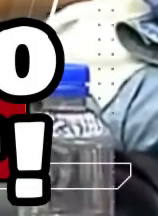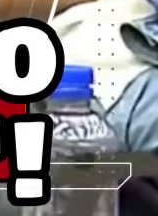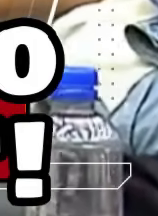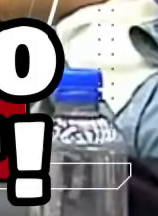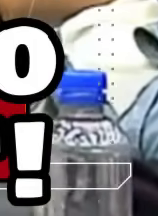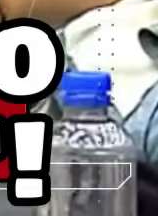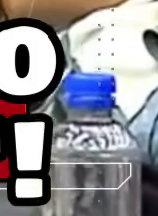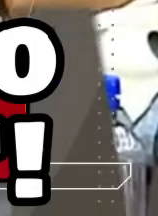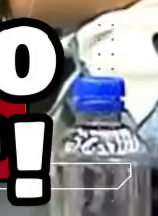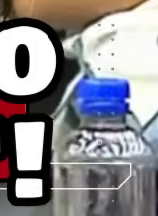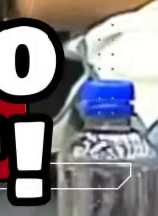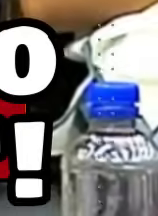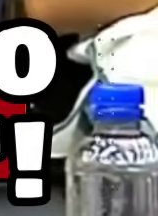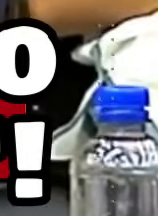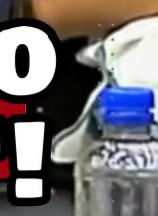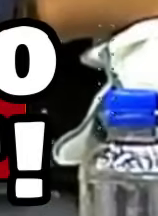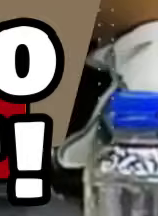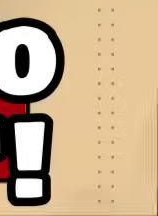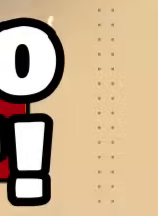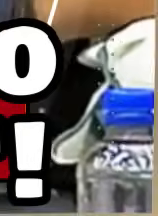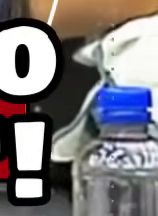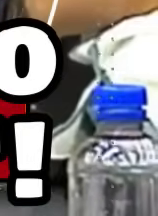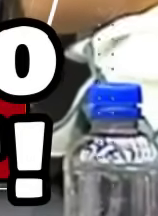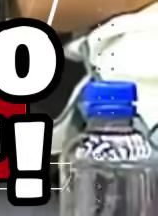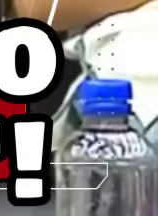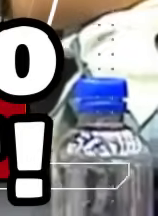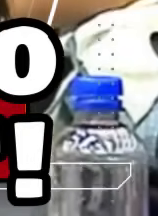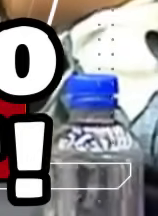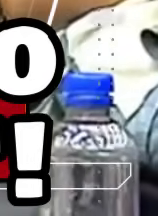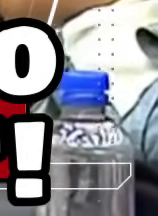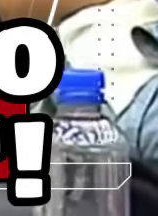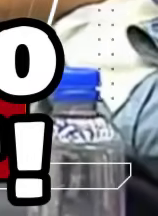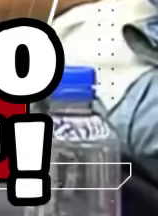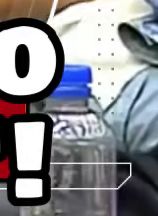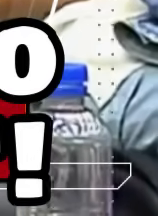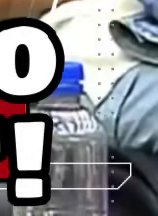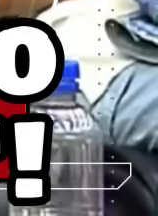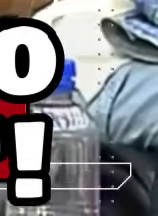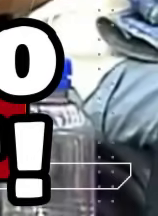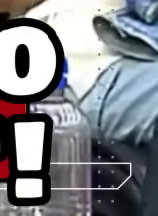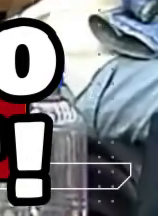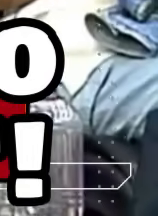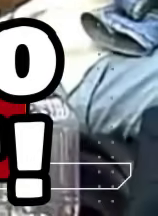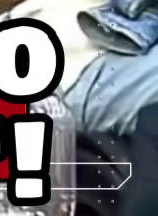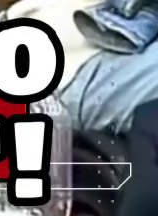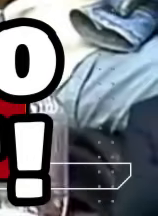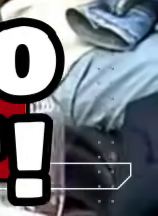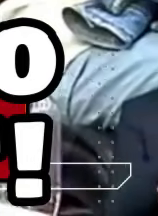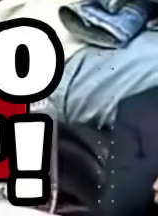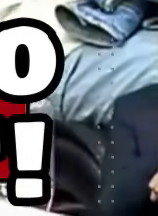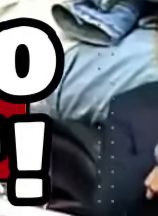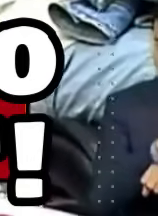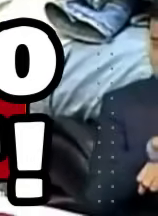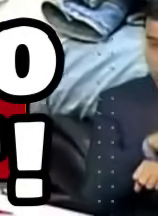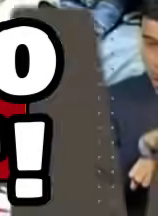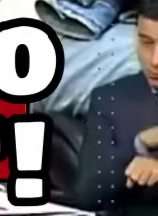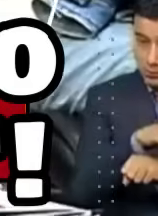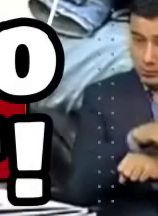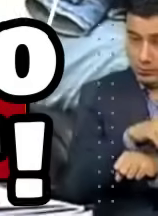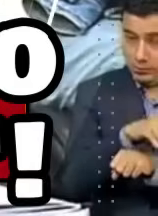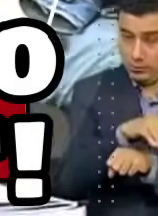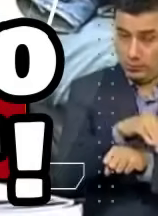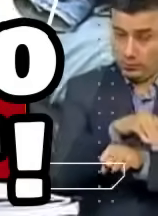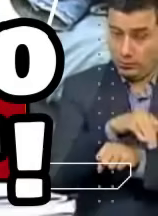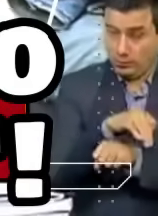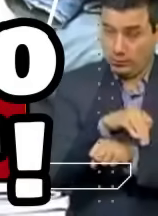sugerir que los programas sociales continuarán independientemente del resultado electoral y al usar el nombre del INE para respaldar su declaración.